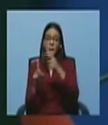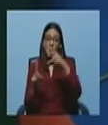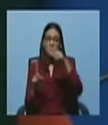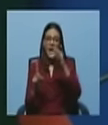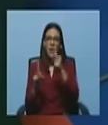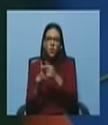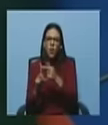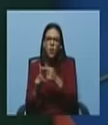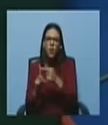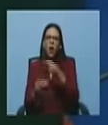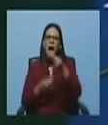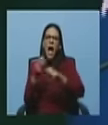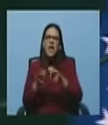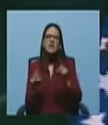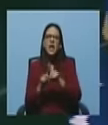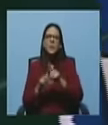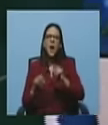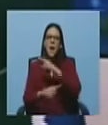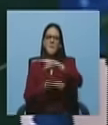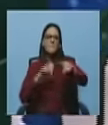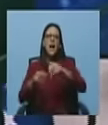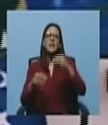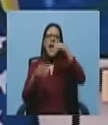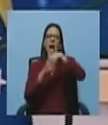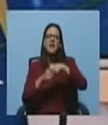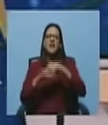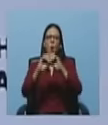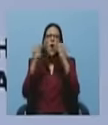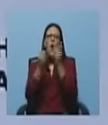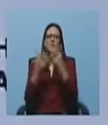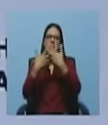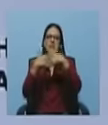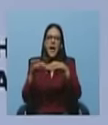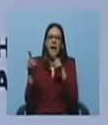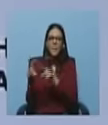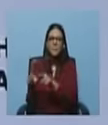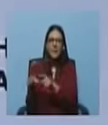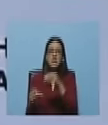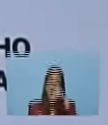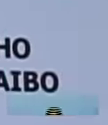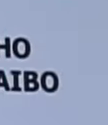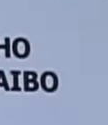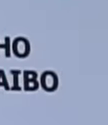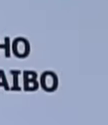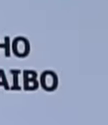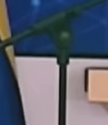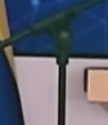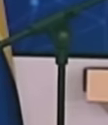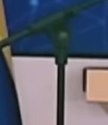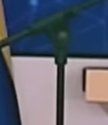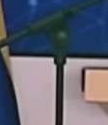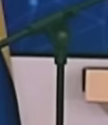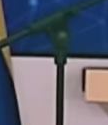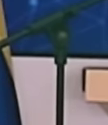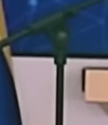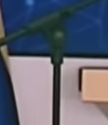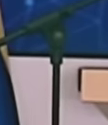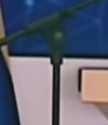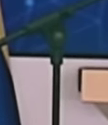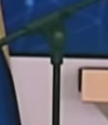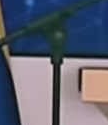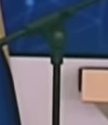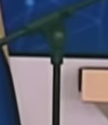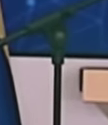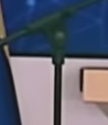Pedro Guanipa, despacha desde una oficina de una empresa, que esa empresa es una empresa contratada por la alcaldía.